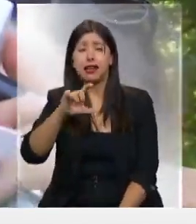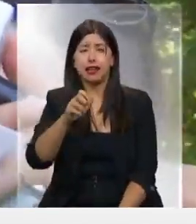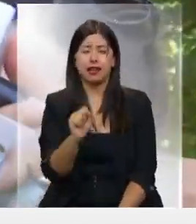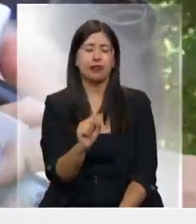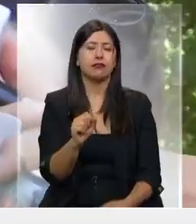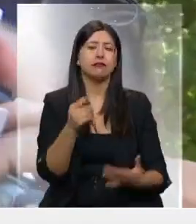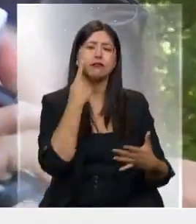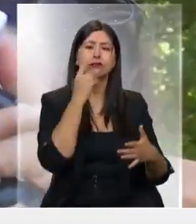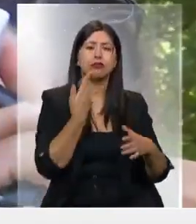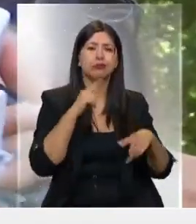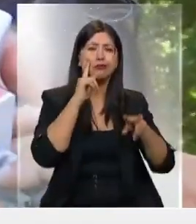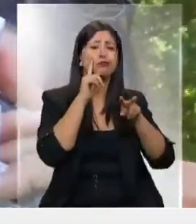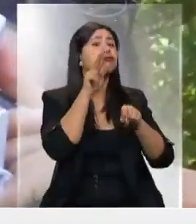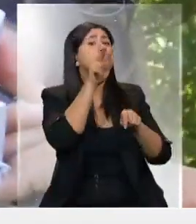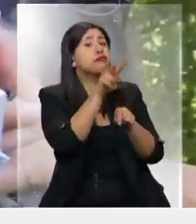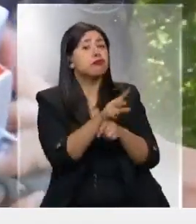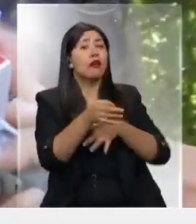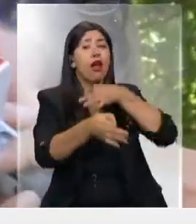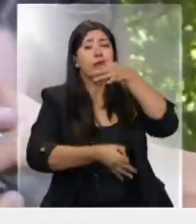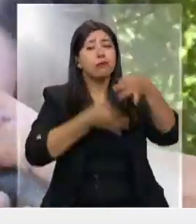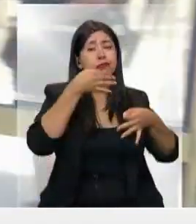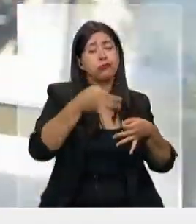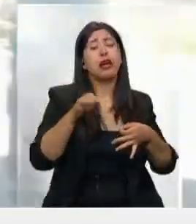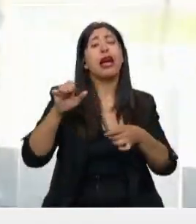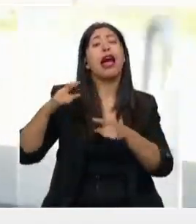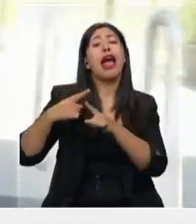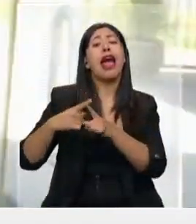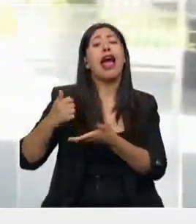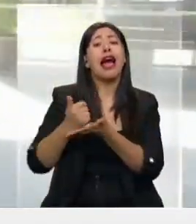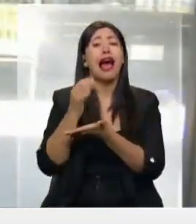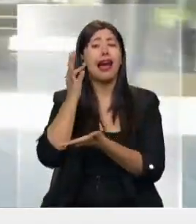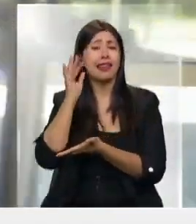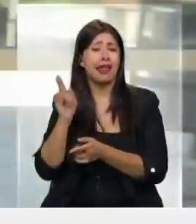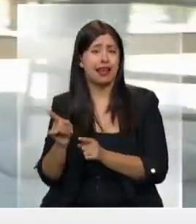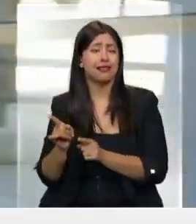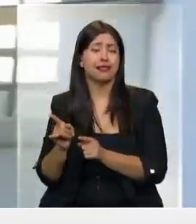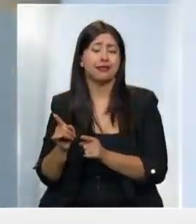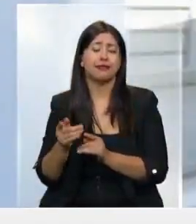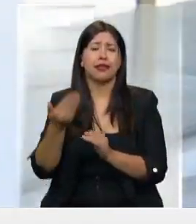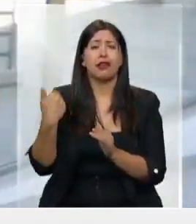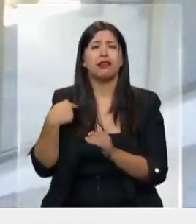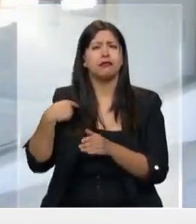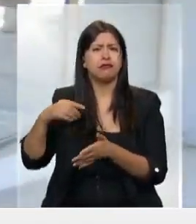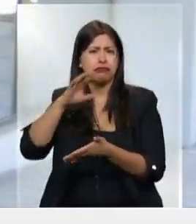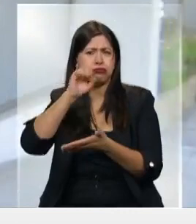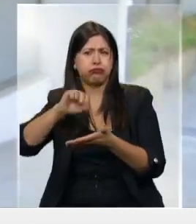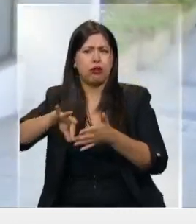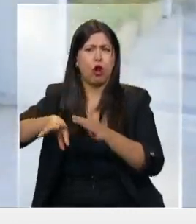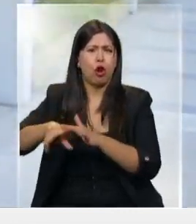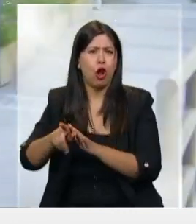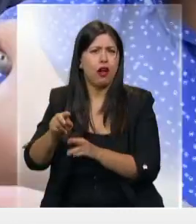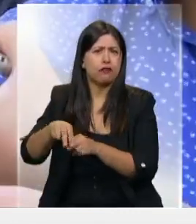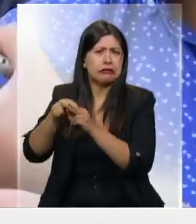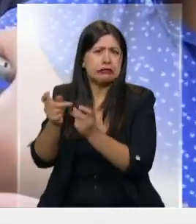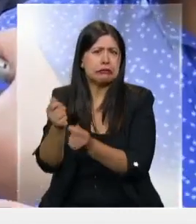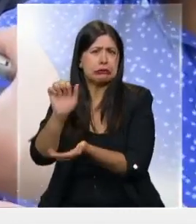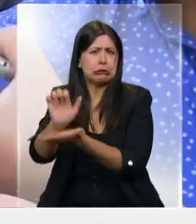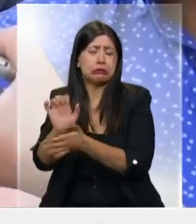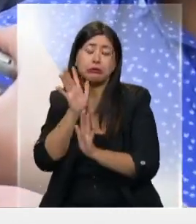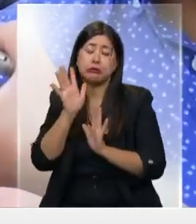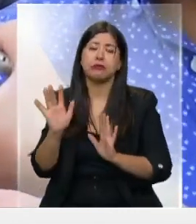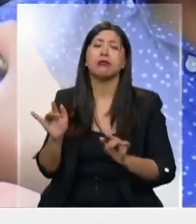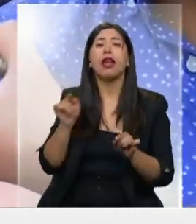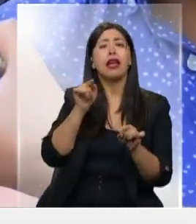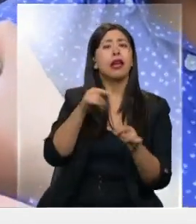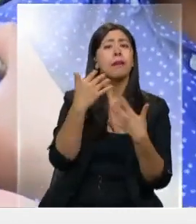interpusimos por fraude al fisco contra la ex alcaldesa de Maipú. Era trascendental poder contar con el testimonio del alcalde de cómo recibieron el